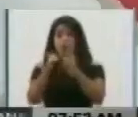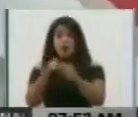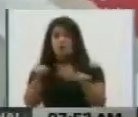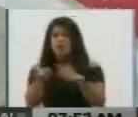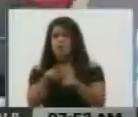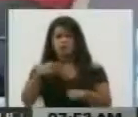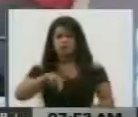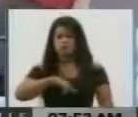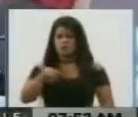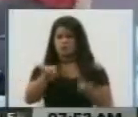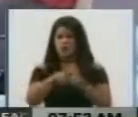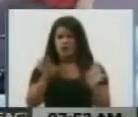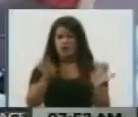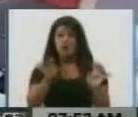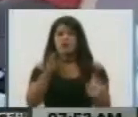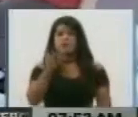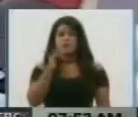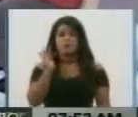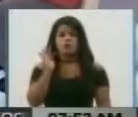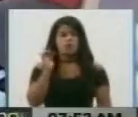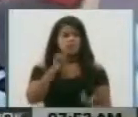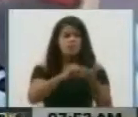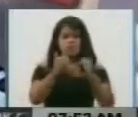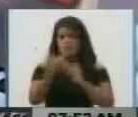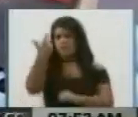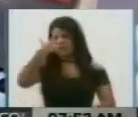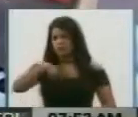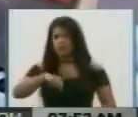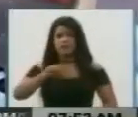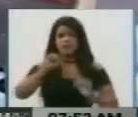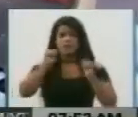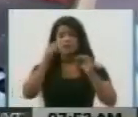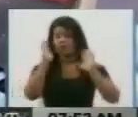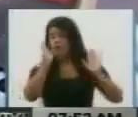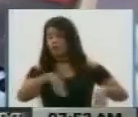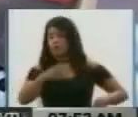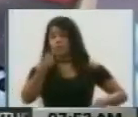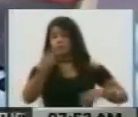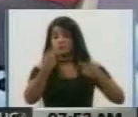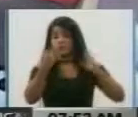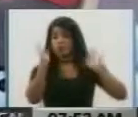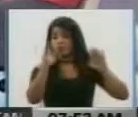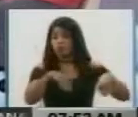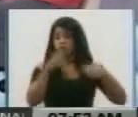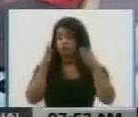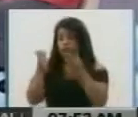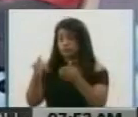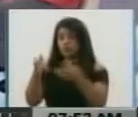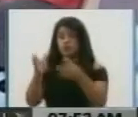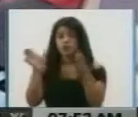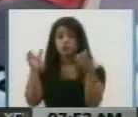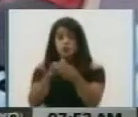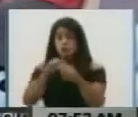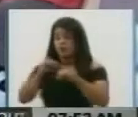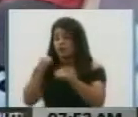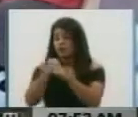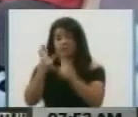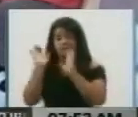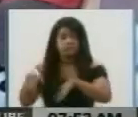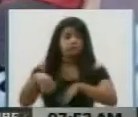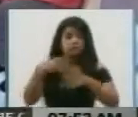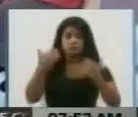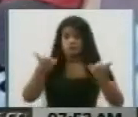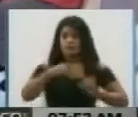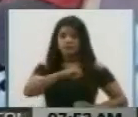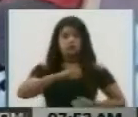también. Oye, en las crisis la gente empieza a ocuparse más de sus asuntos más inmediatos que de los asuntos colectivos. Y entonces, en medio de